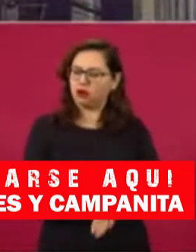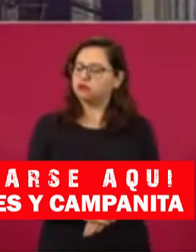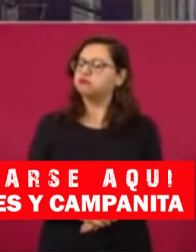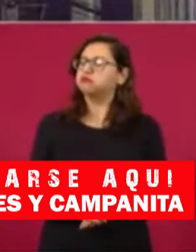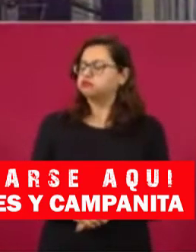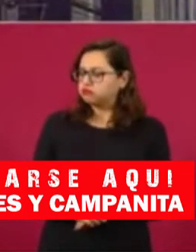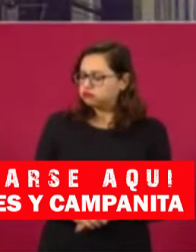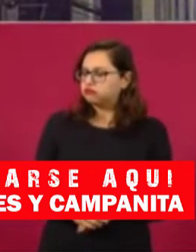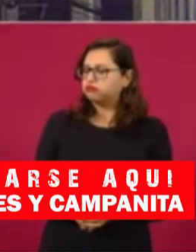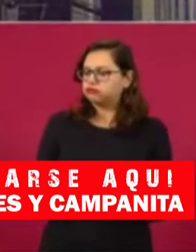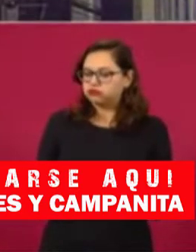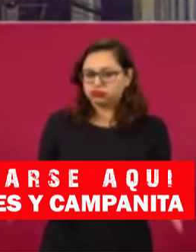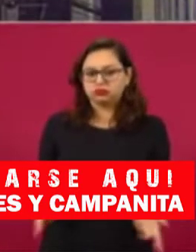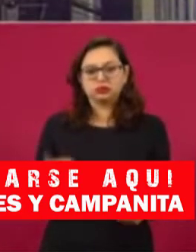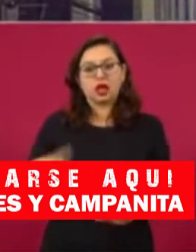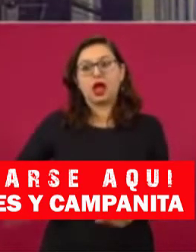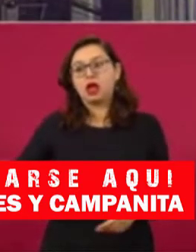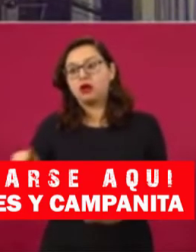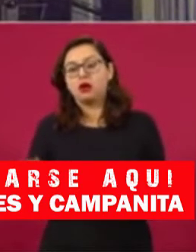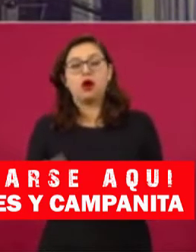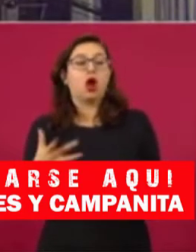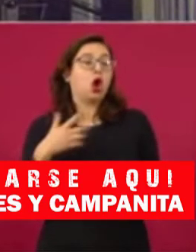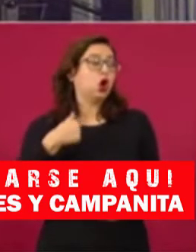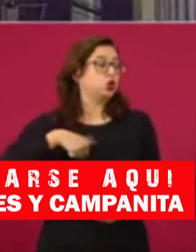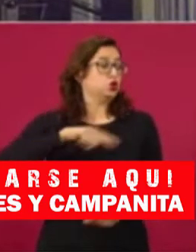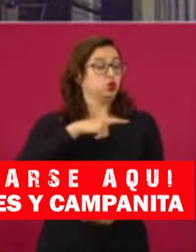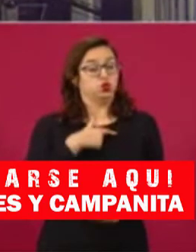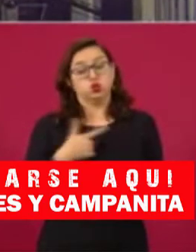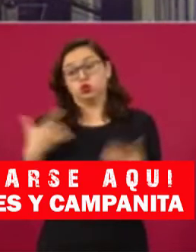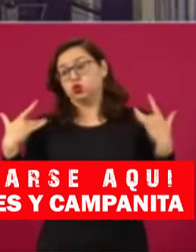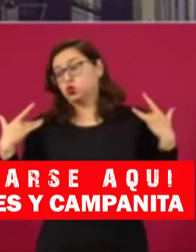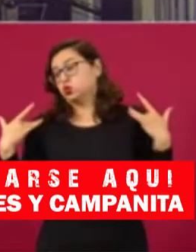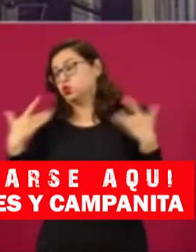de que son centristas, moderados.